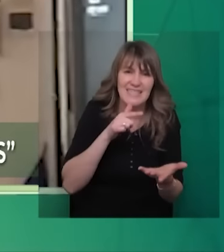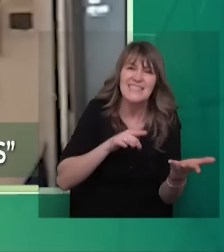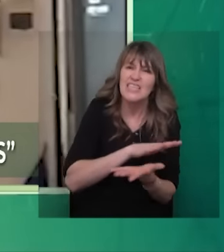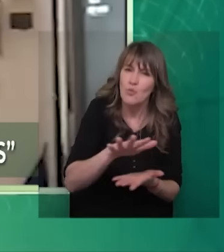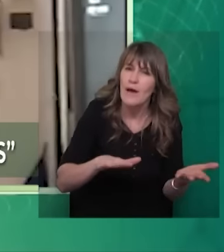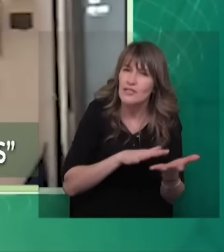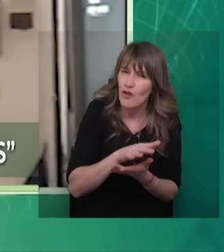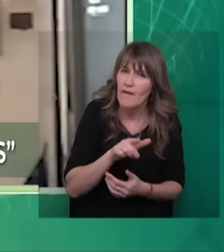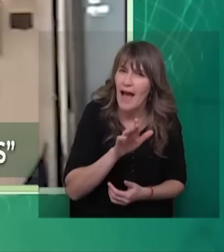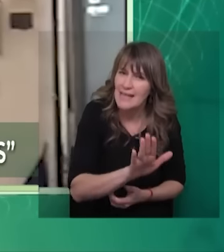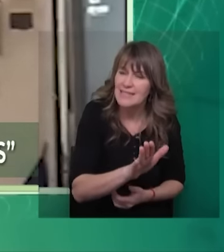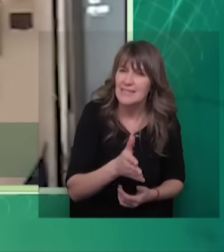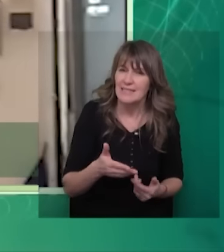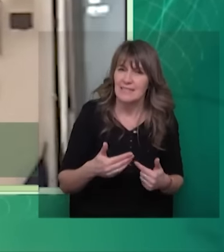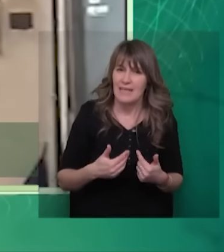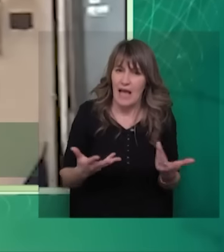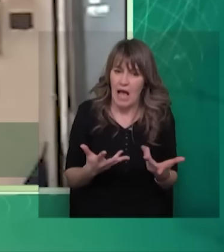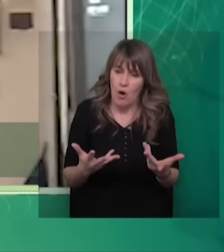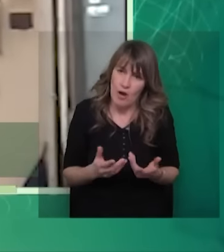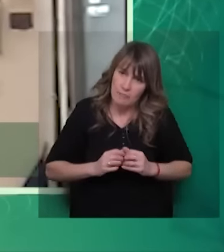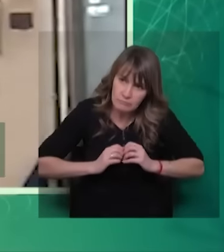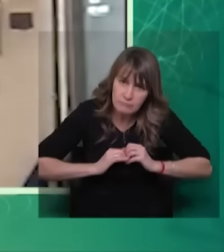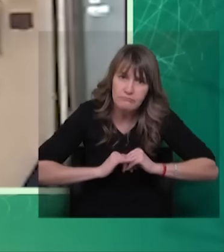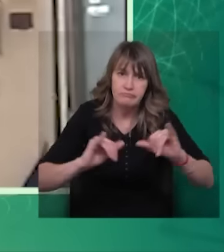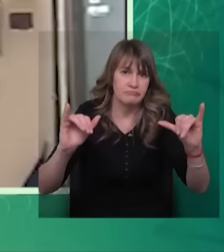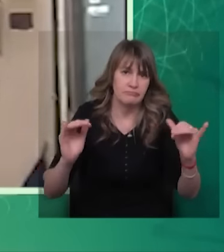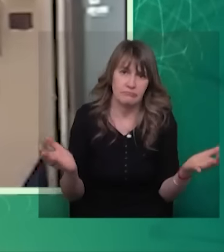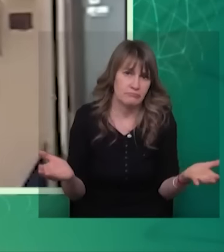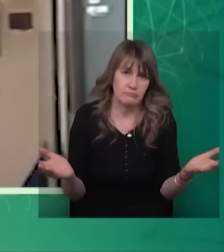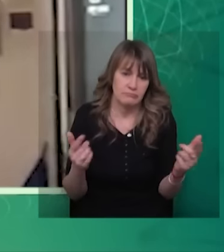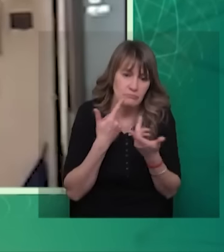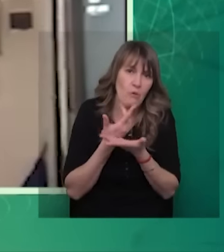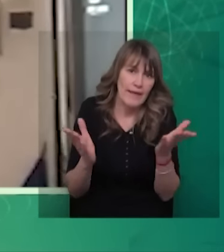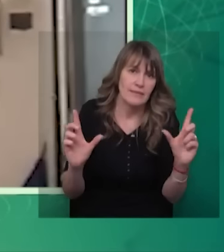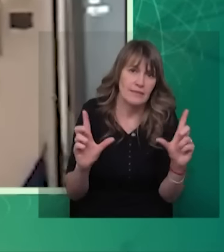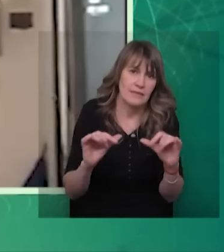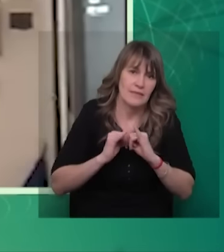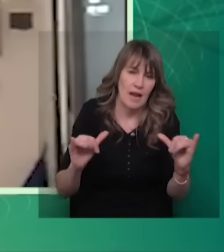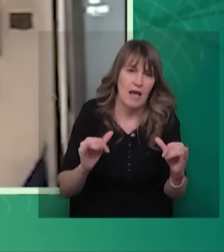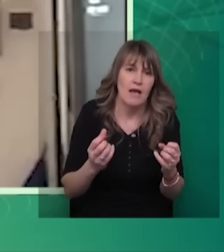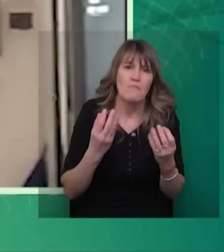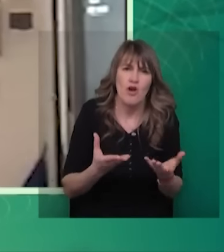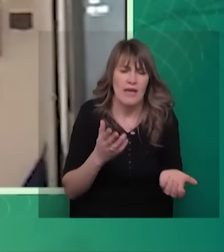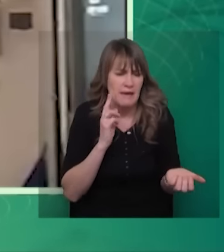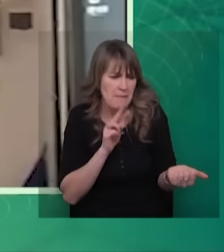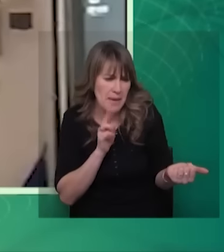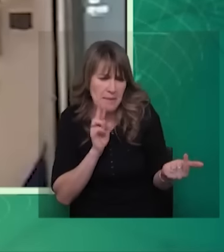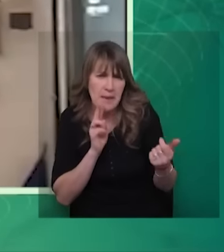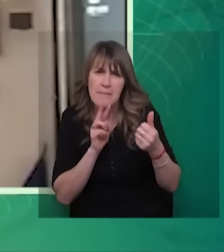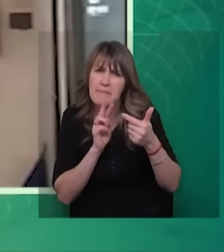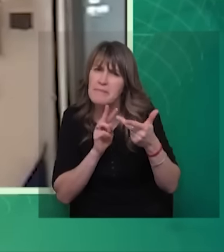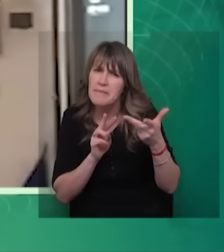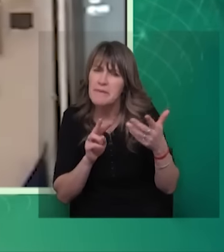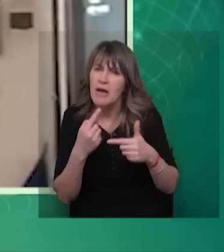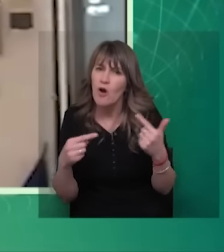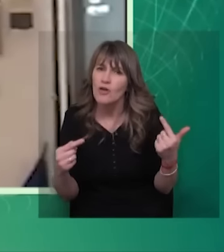nosotros nos motivaron a a expresarnos públicamente porque bueno como te decía veíamos muchas cosas pasar y no solo esas está el